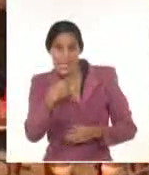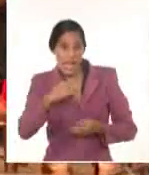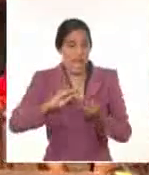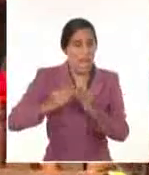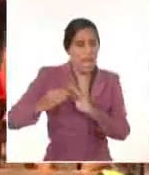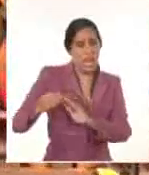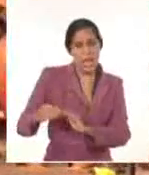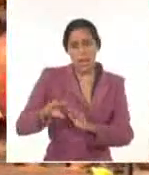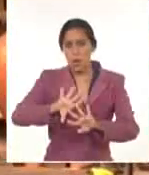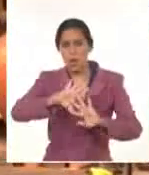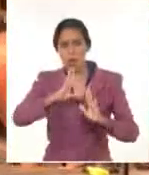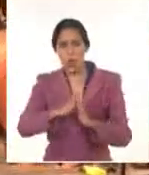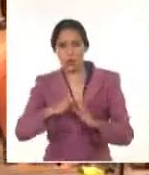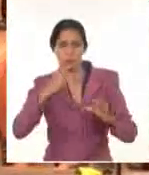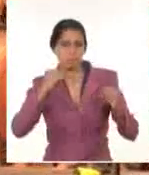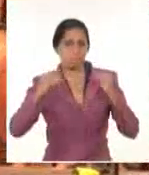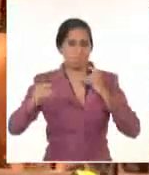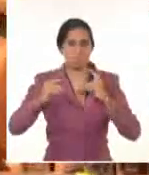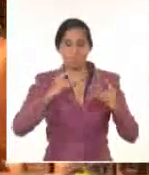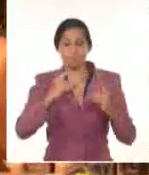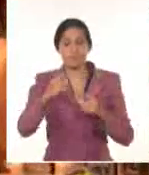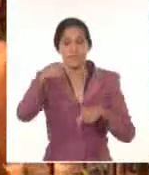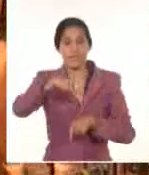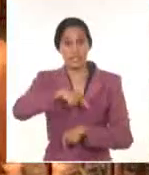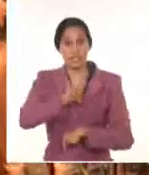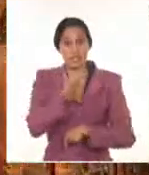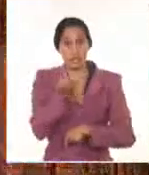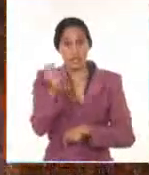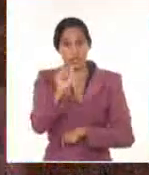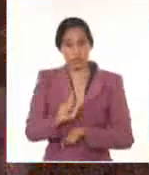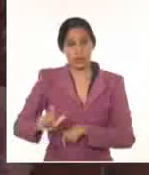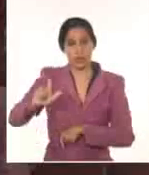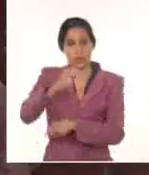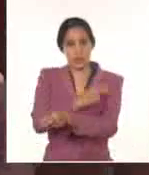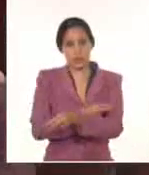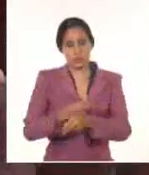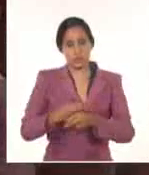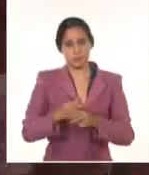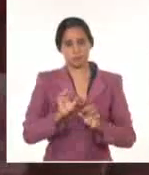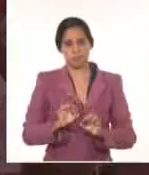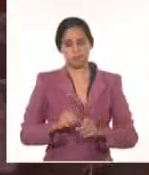contextos históricos y sociales. Geo Viñales y Jenny Fleites, Canal Cubano de Noticias.